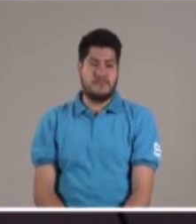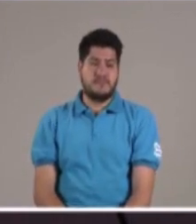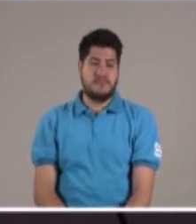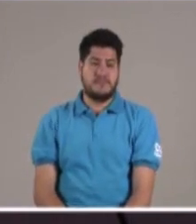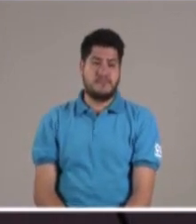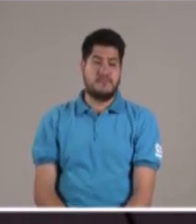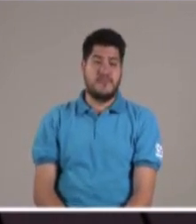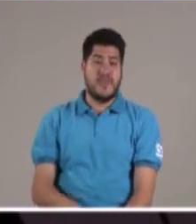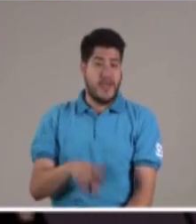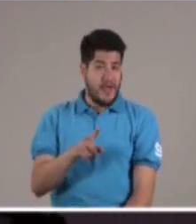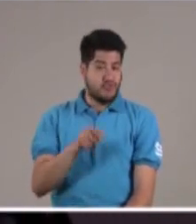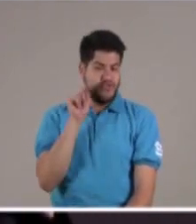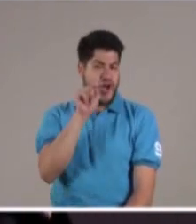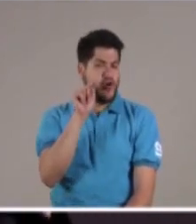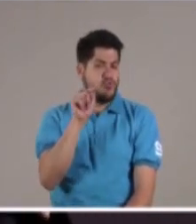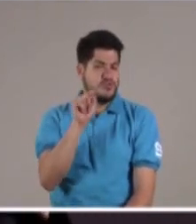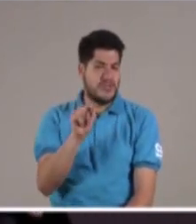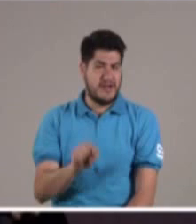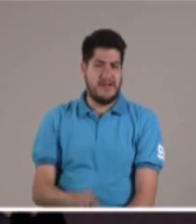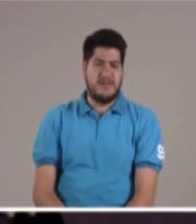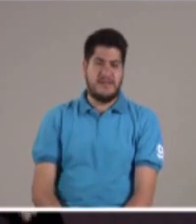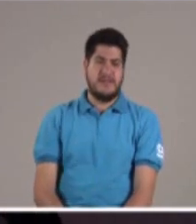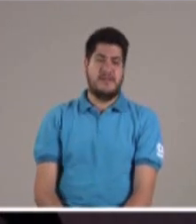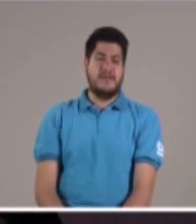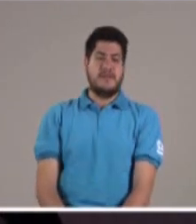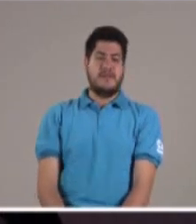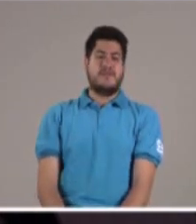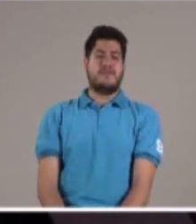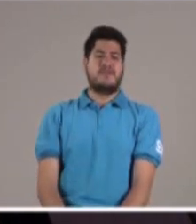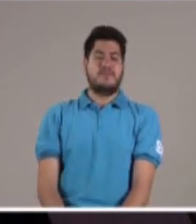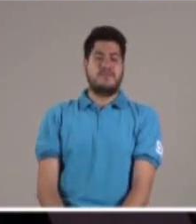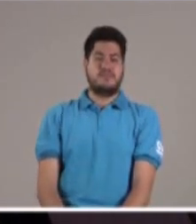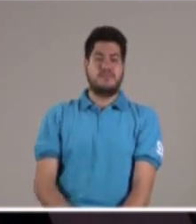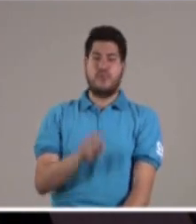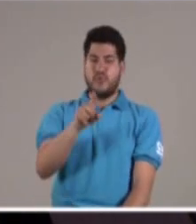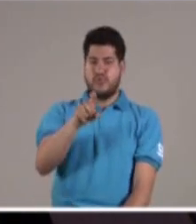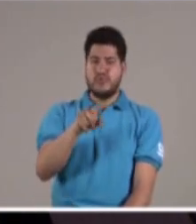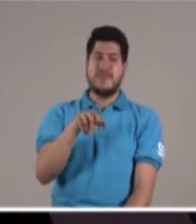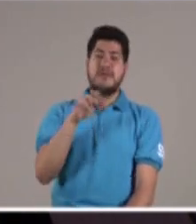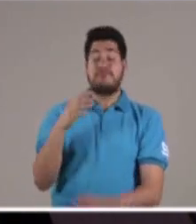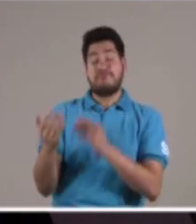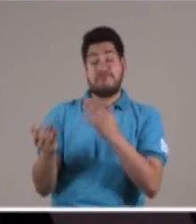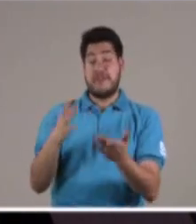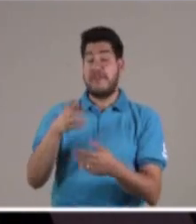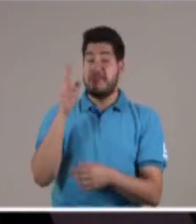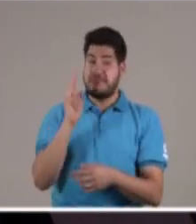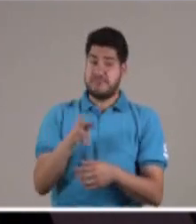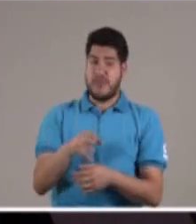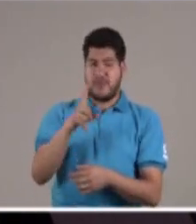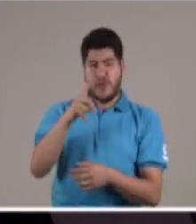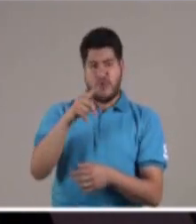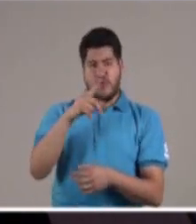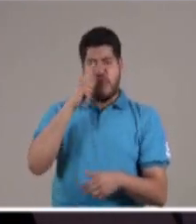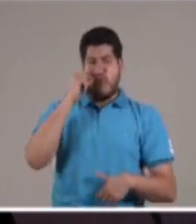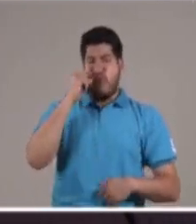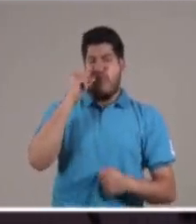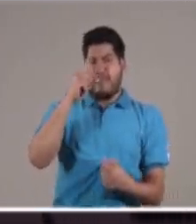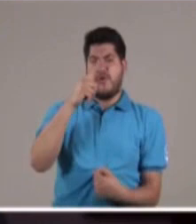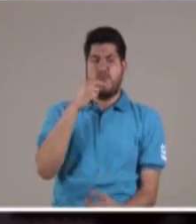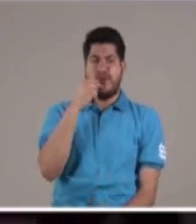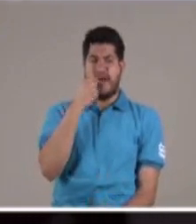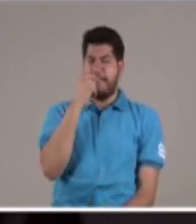es ofensivo hermano usted que siempre ha sido una un hombre una mujer trabajador